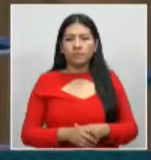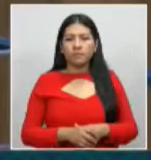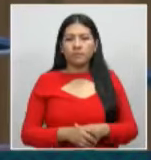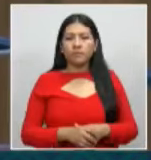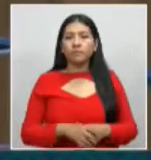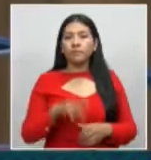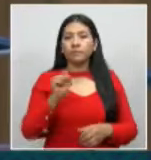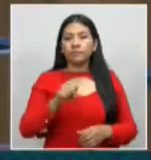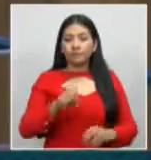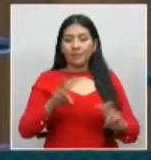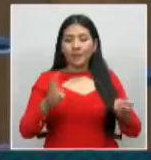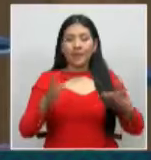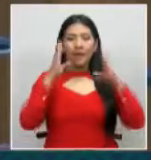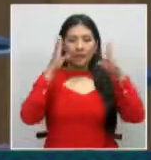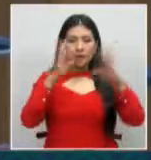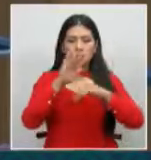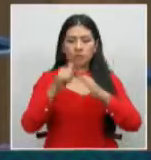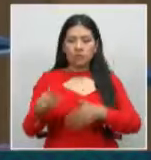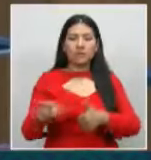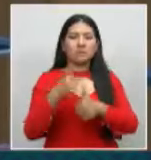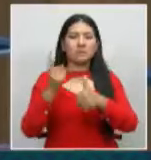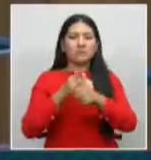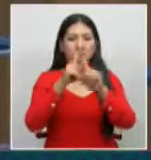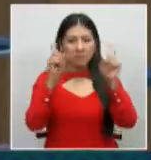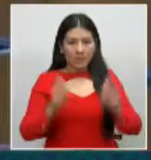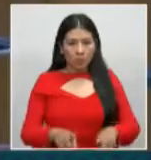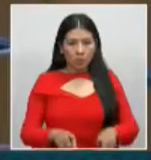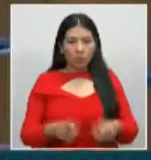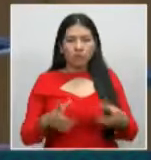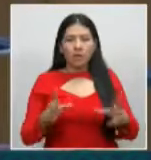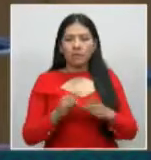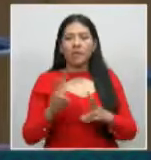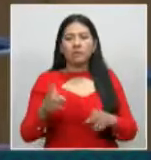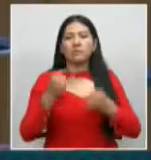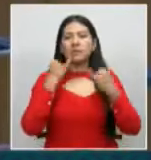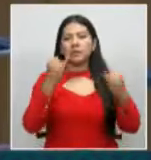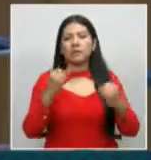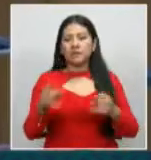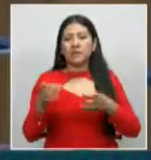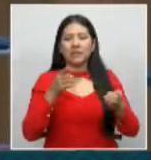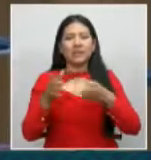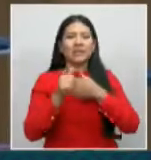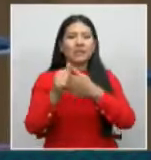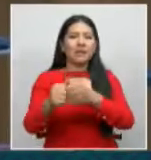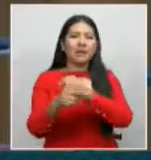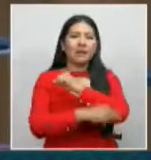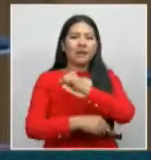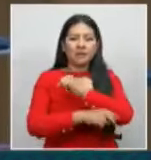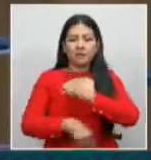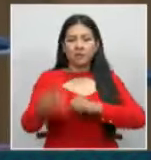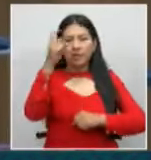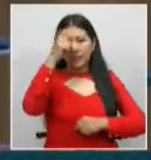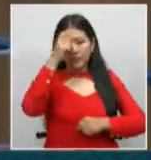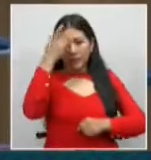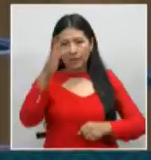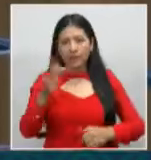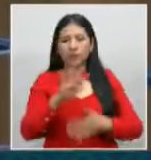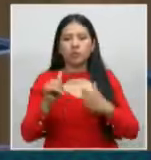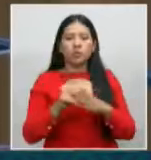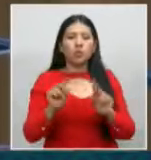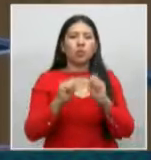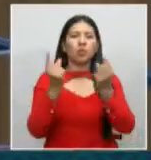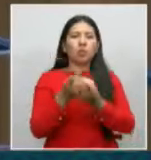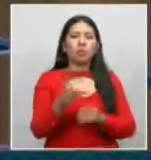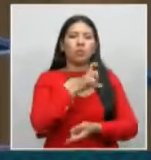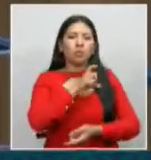En atención a la primera pregunta, nuevamente manifestar que la Dirección Nacional de Inteligencia y el Comando Departamental de la